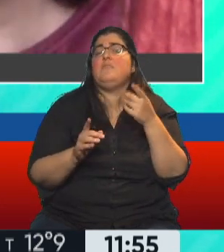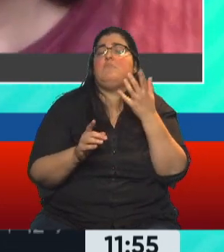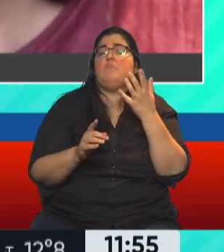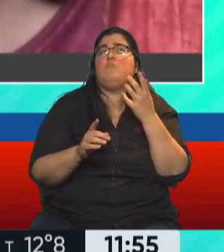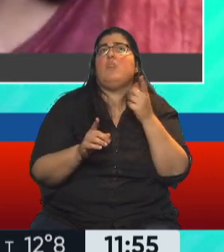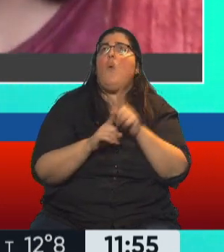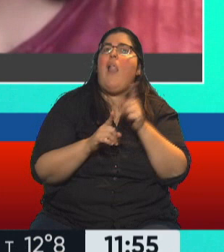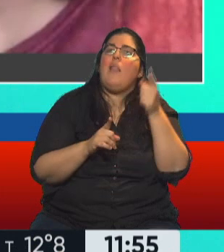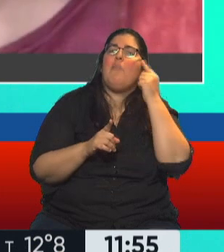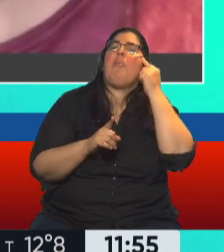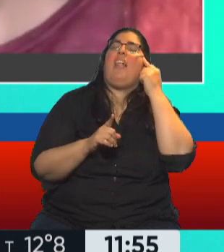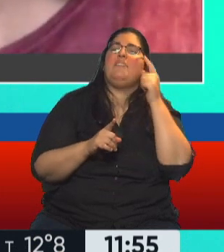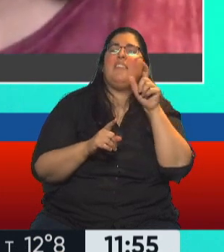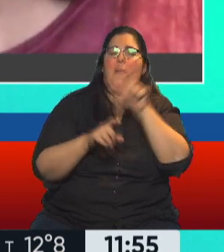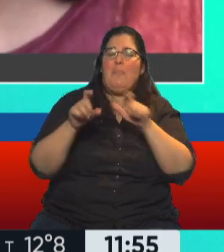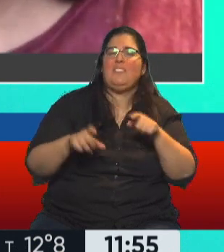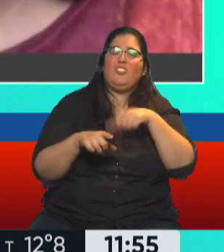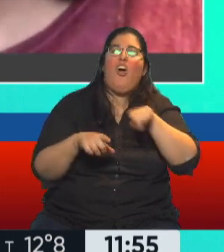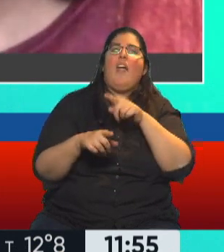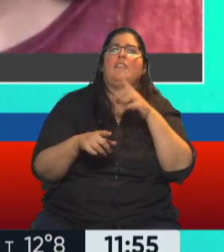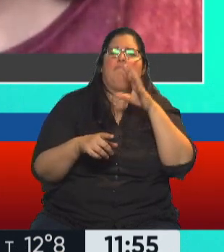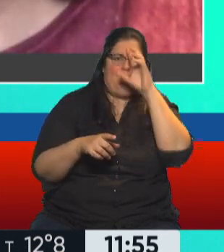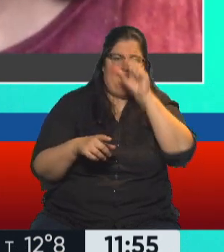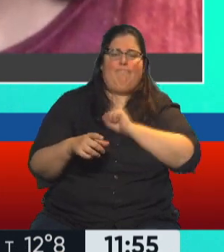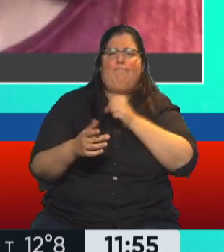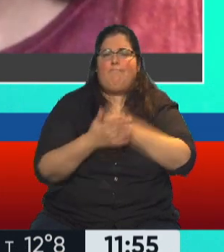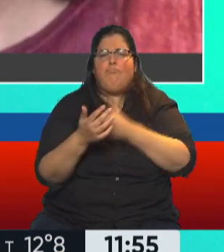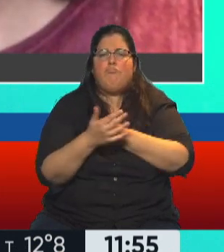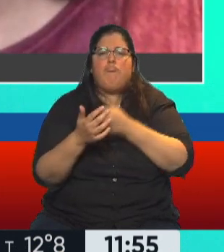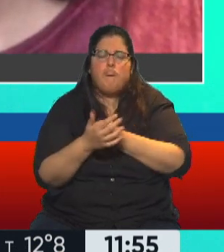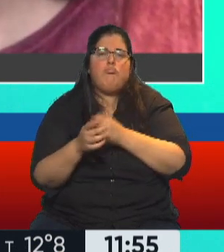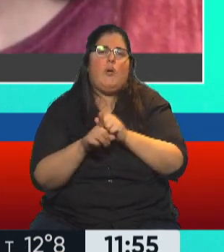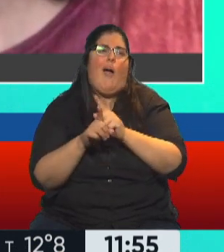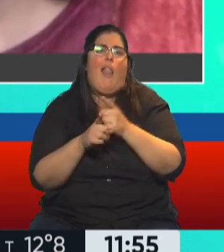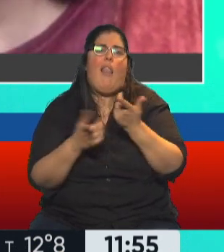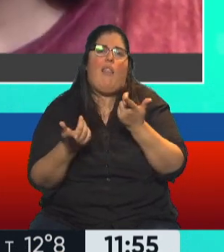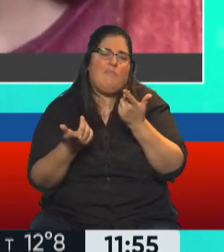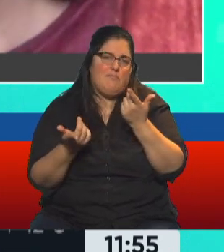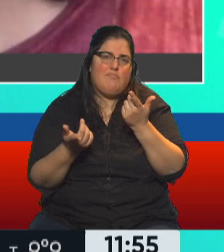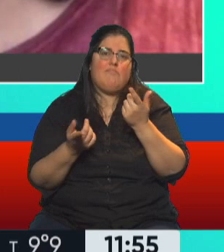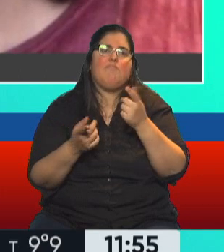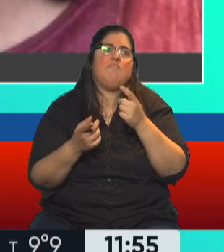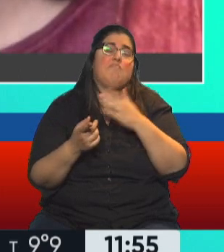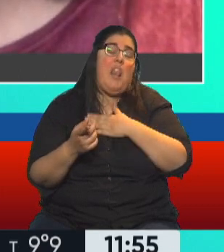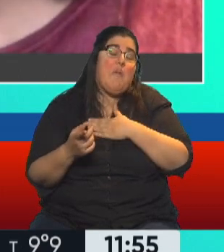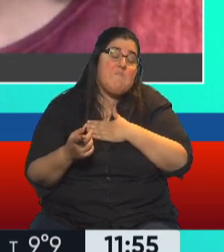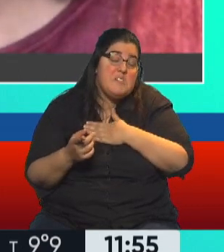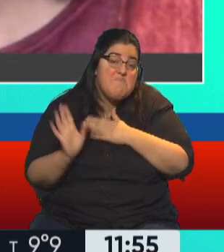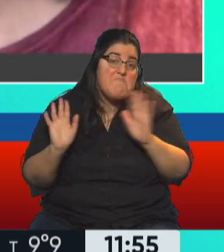mártires en un momento temprano de esta lucha. Pero yo creo que para mí personalmente,